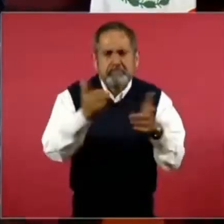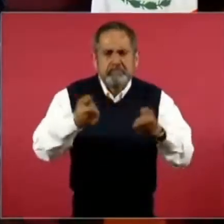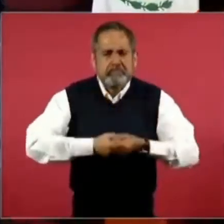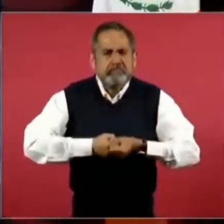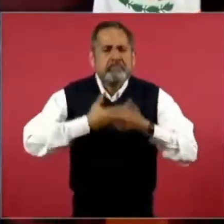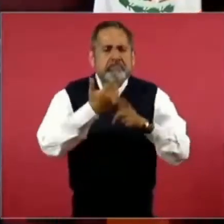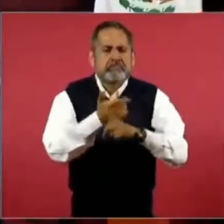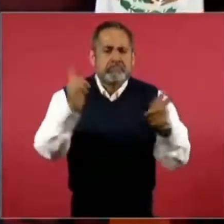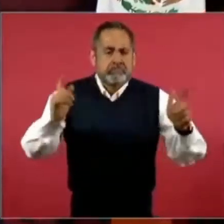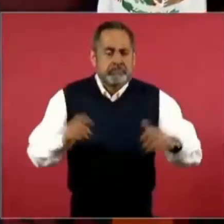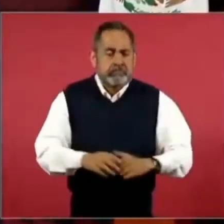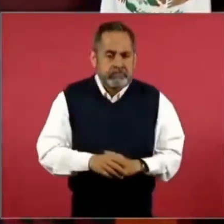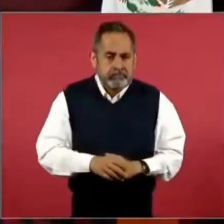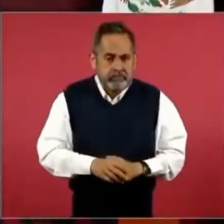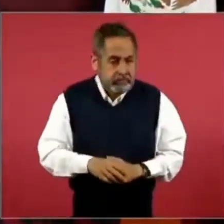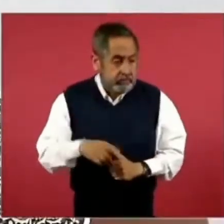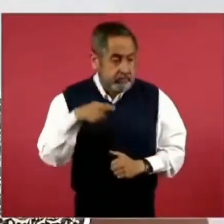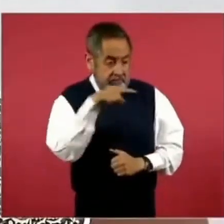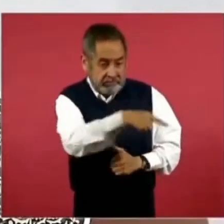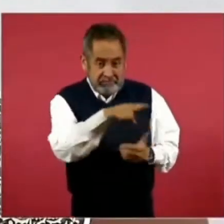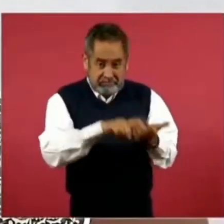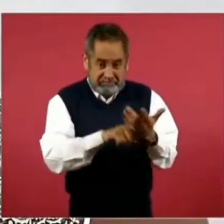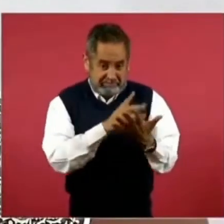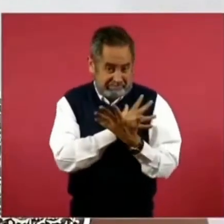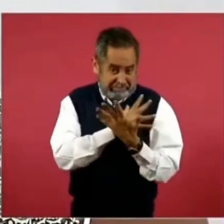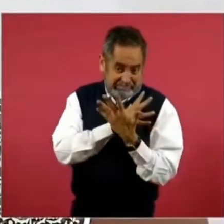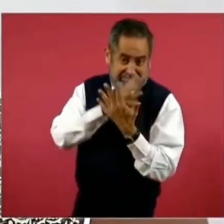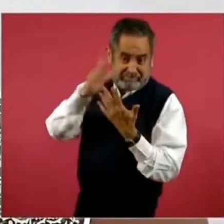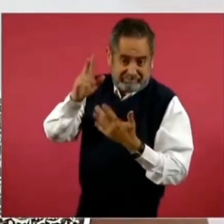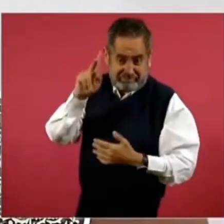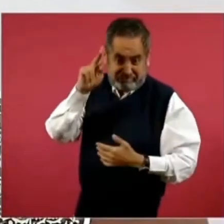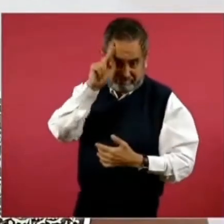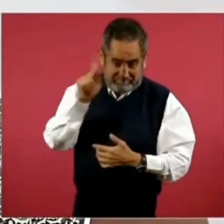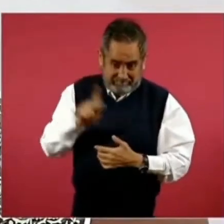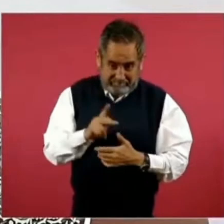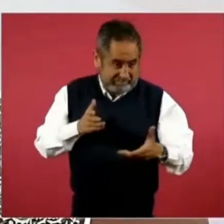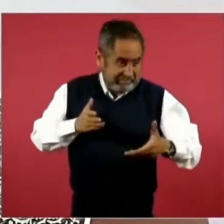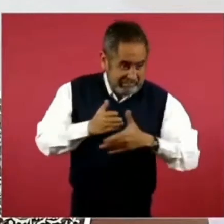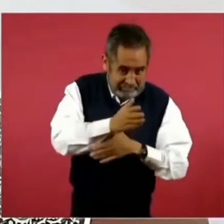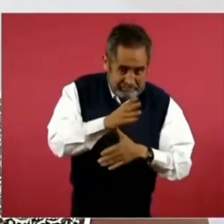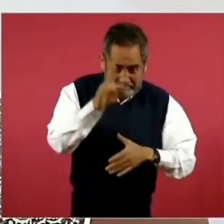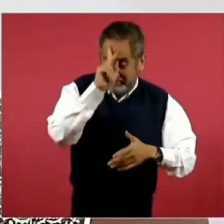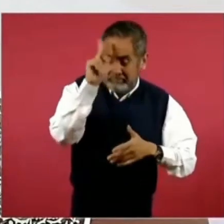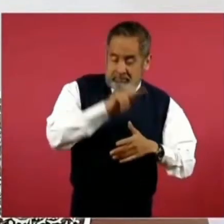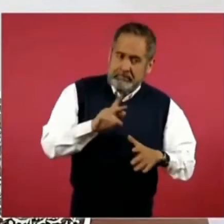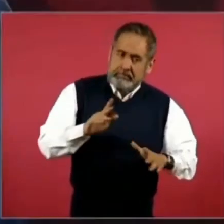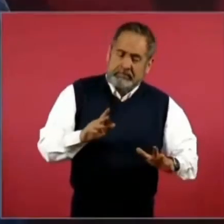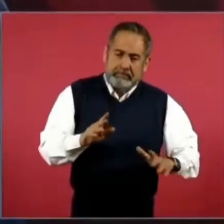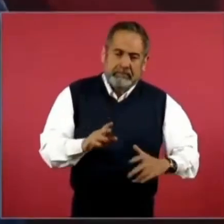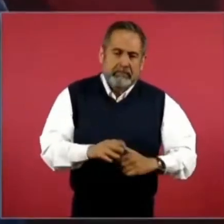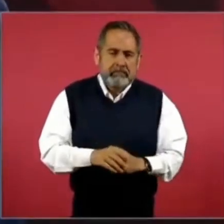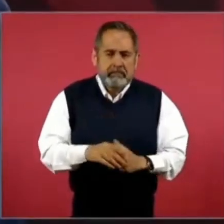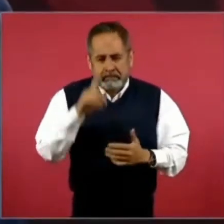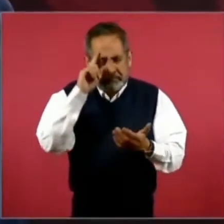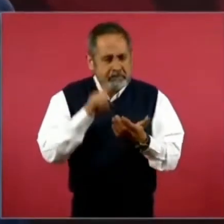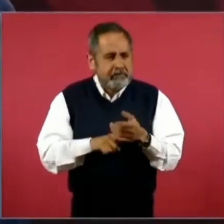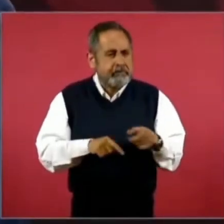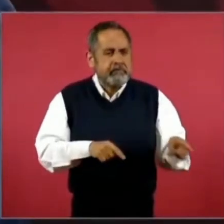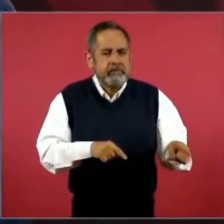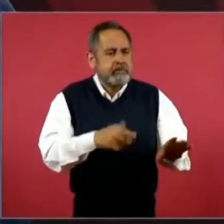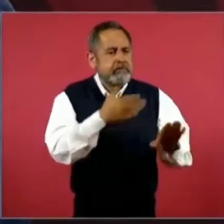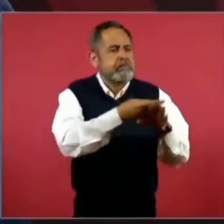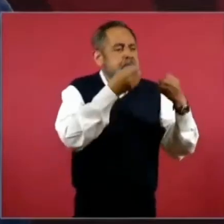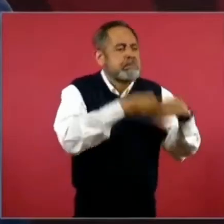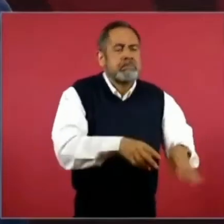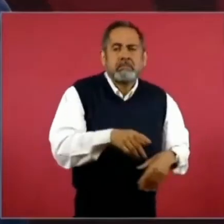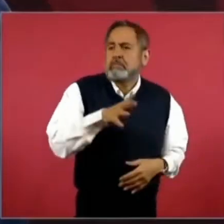libertades Y si hay excesos este yo creo que les